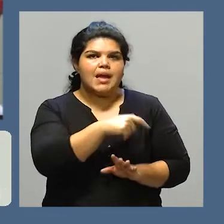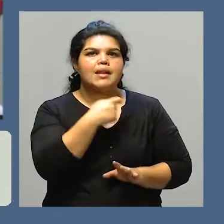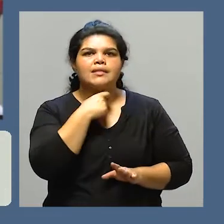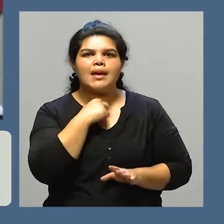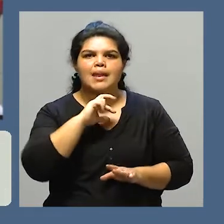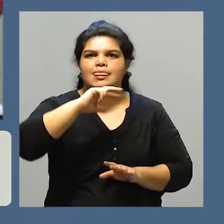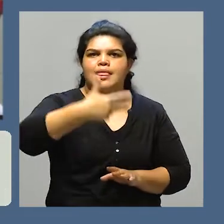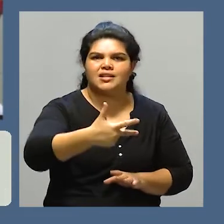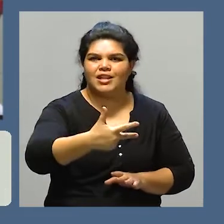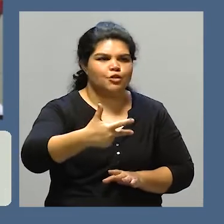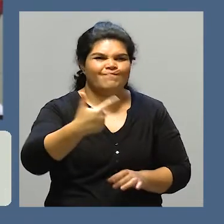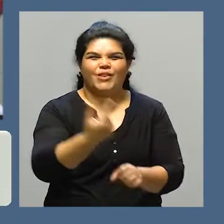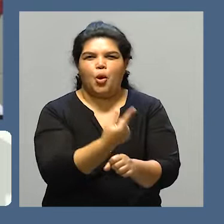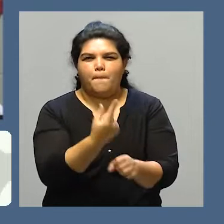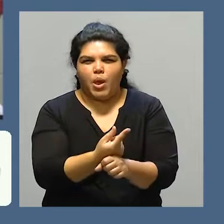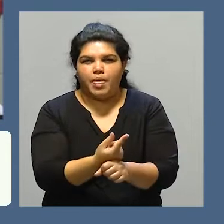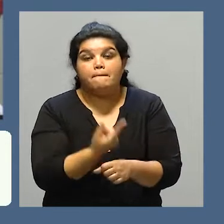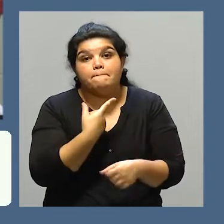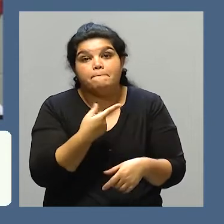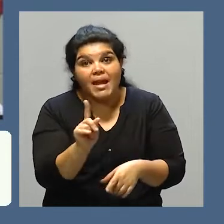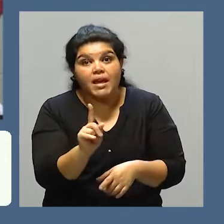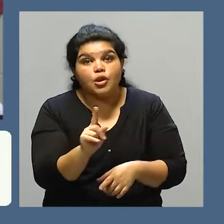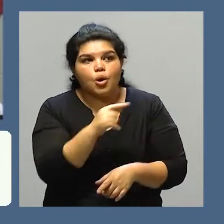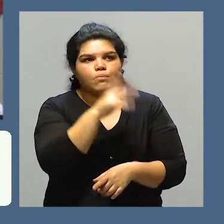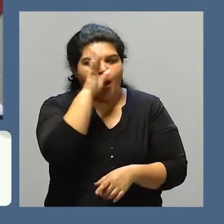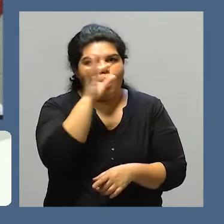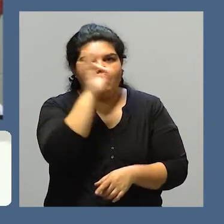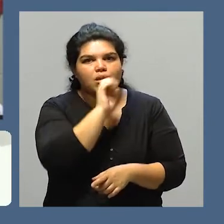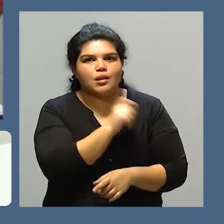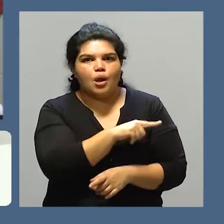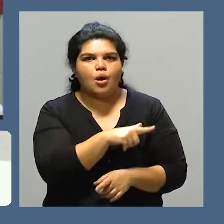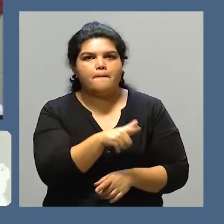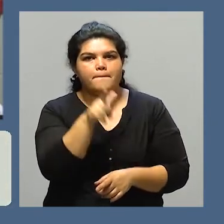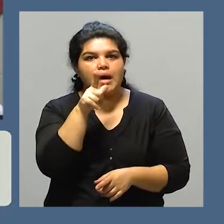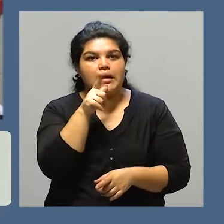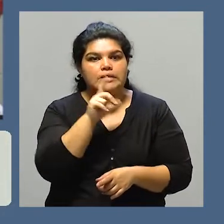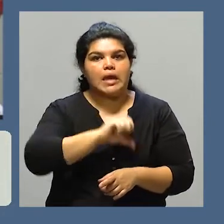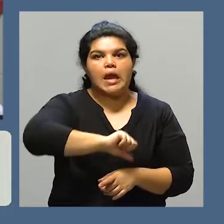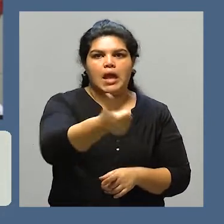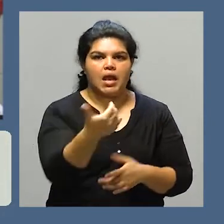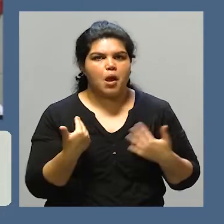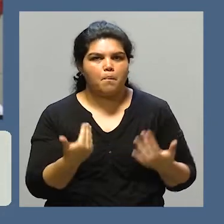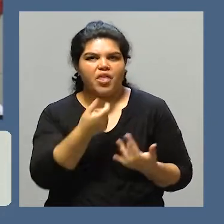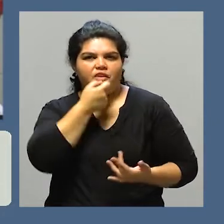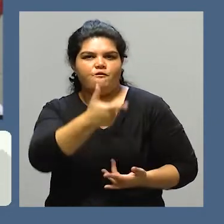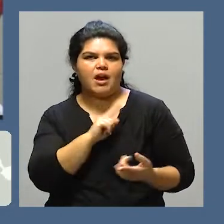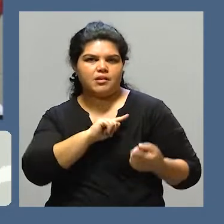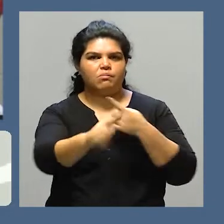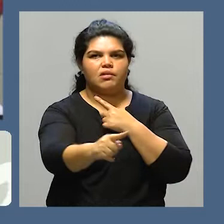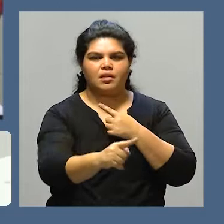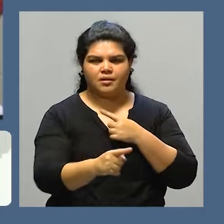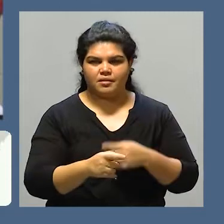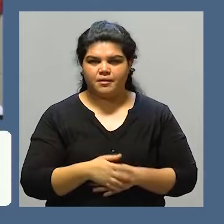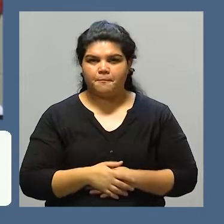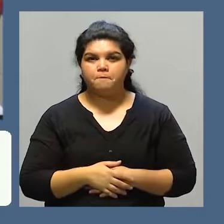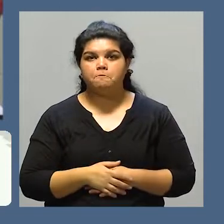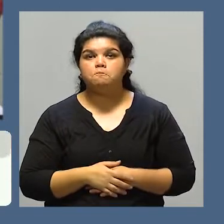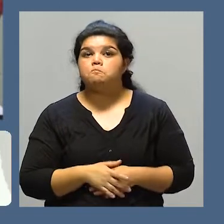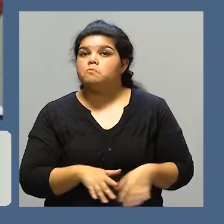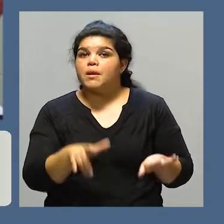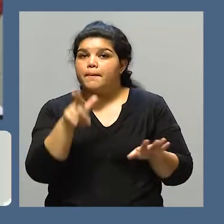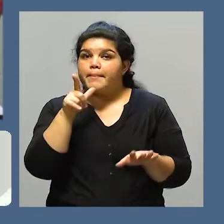les presentan en términos como de un posicionamiento más claro de derecha e izquierda. Juan Carlos, y le